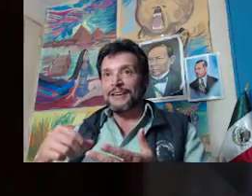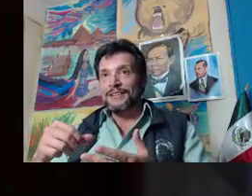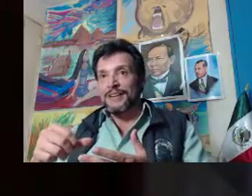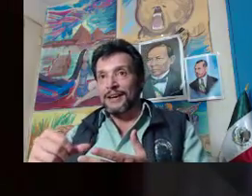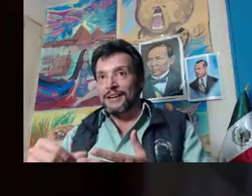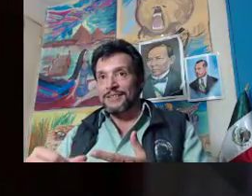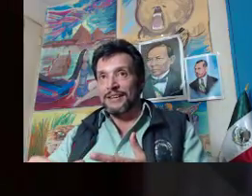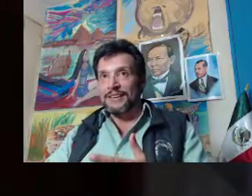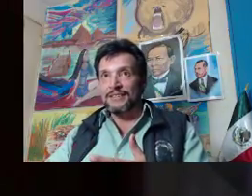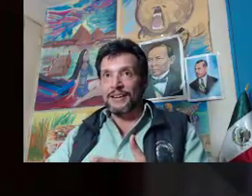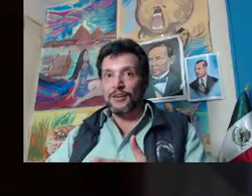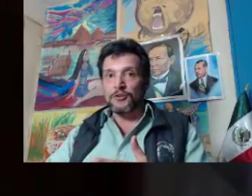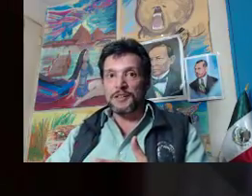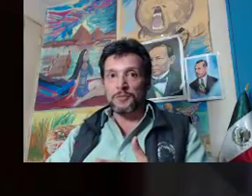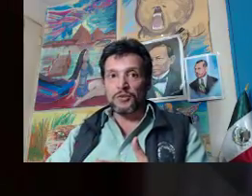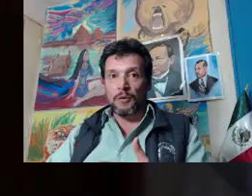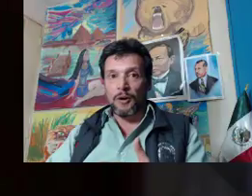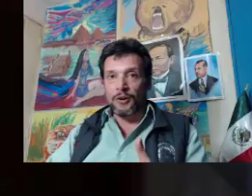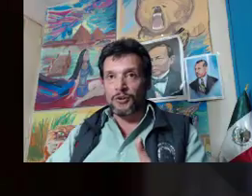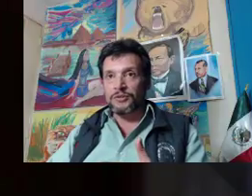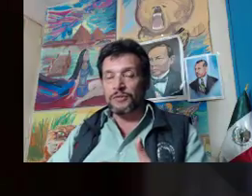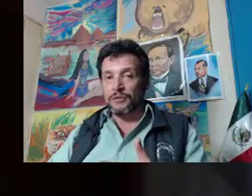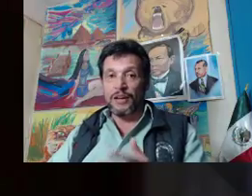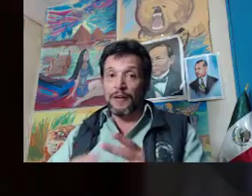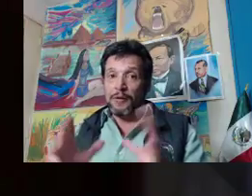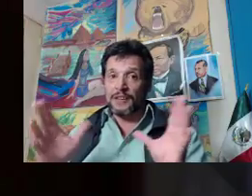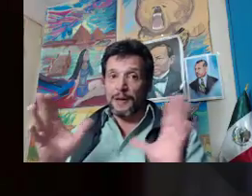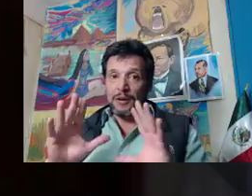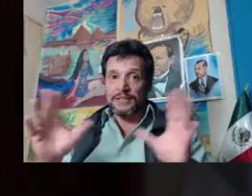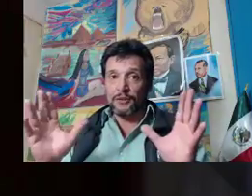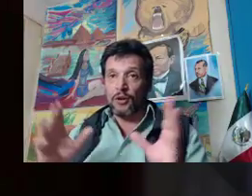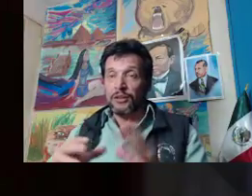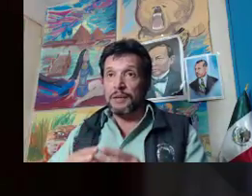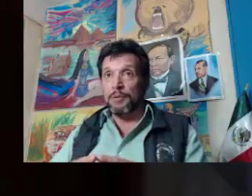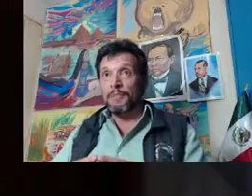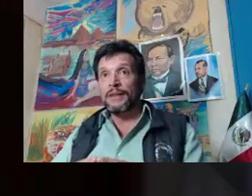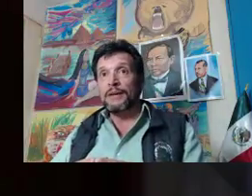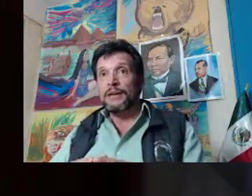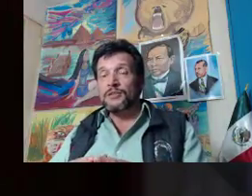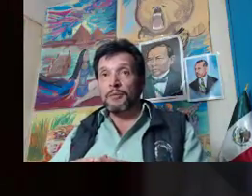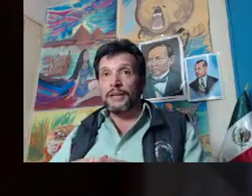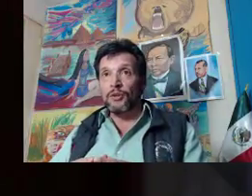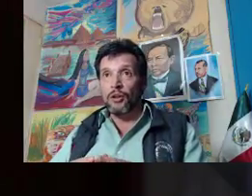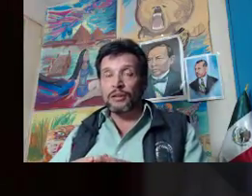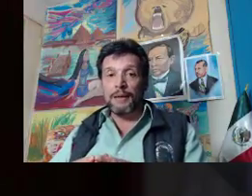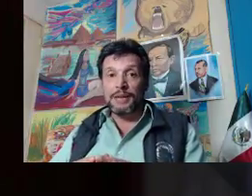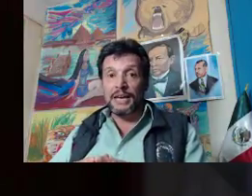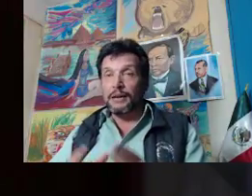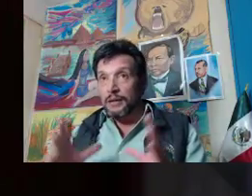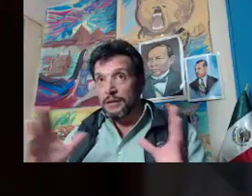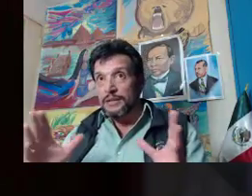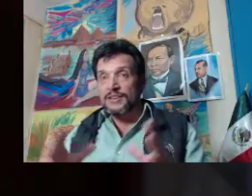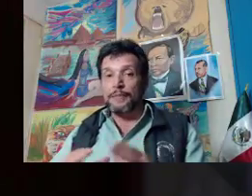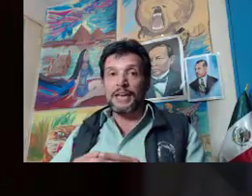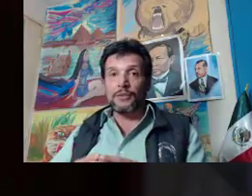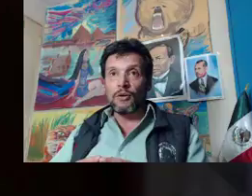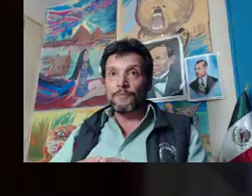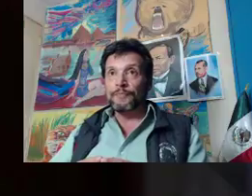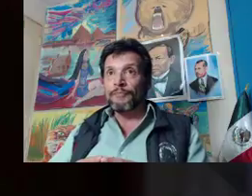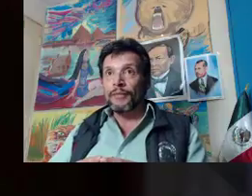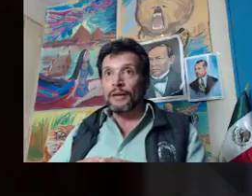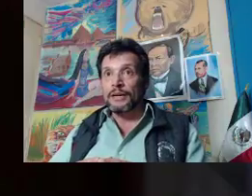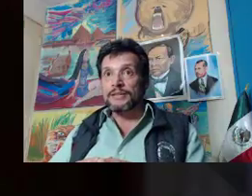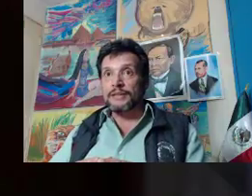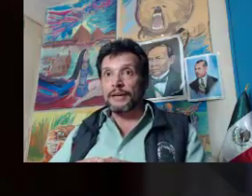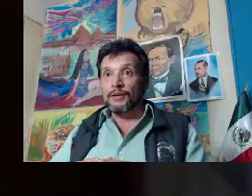favores, se hacen ellos mismos sobornos, o sea, favores de todo tipo, y sobre todo también sabiendo